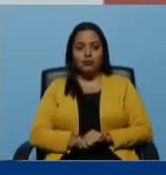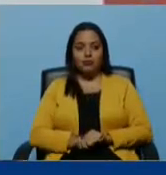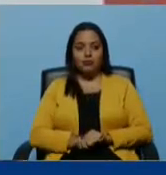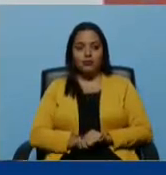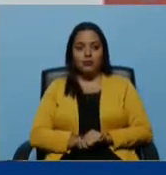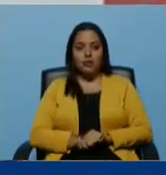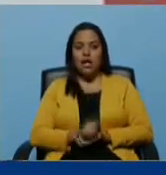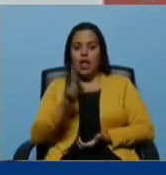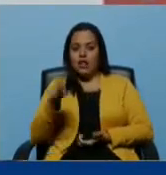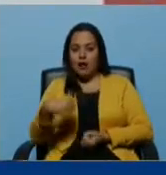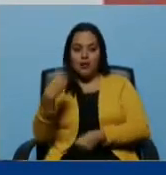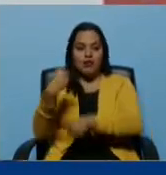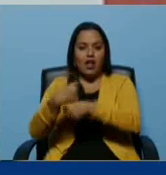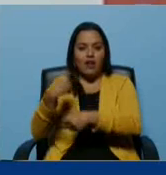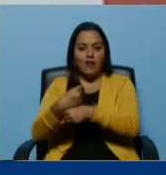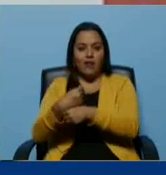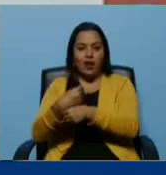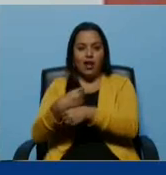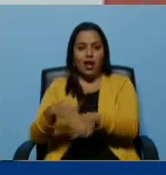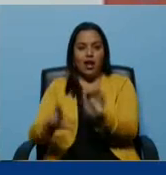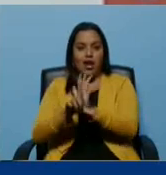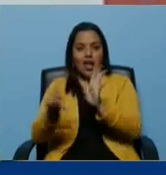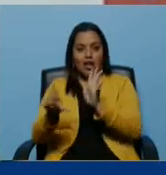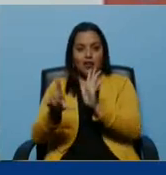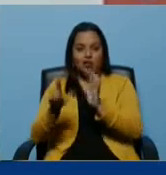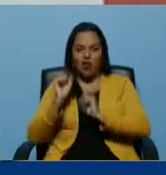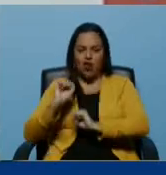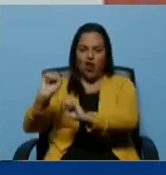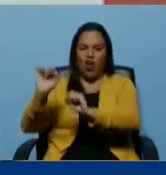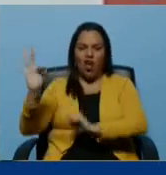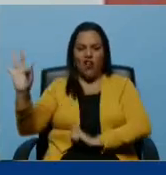también se está trabajando una ley contra el fascismo,